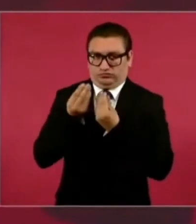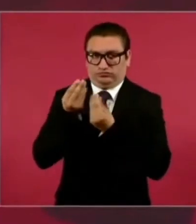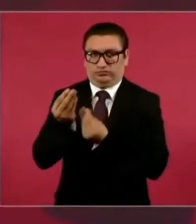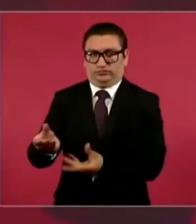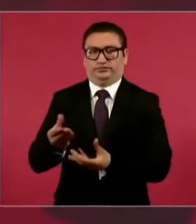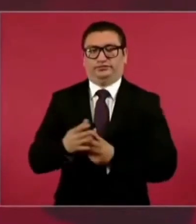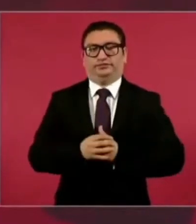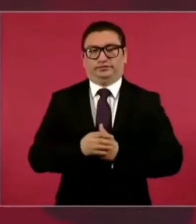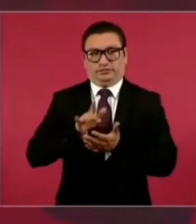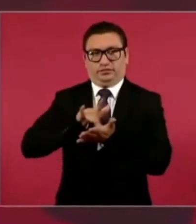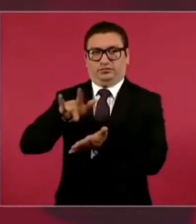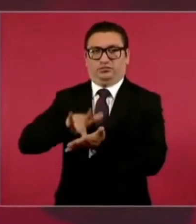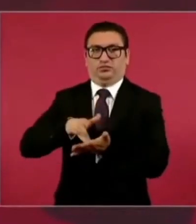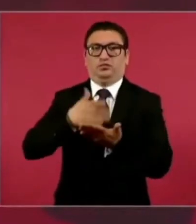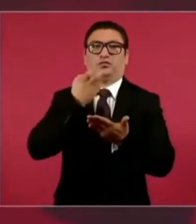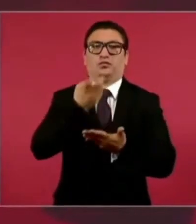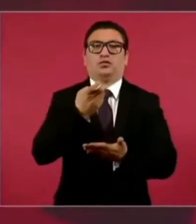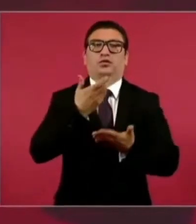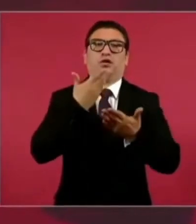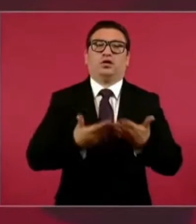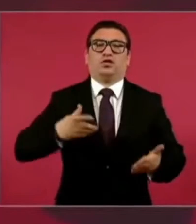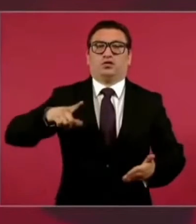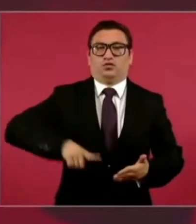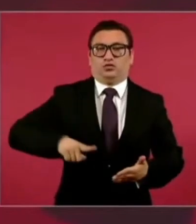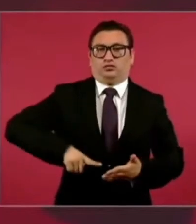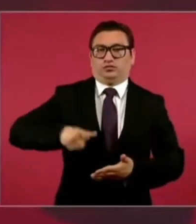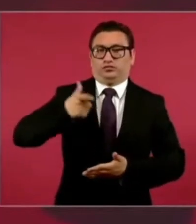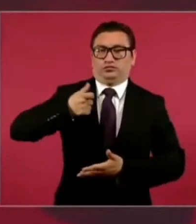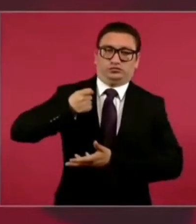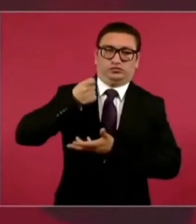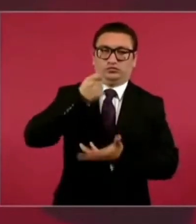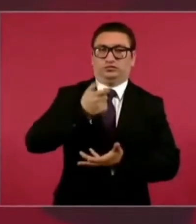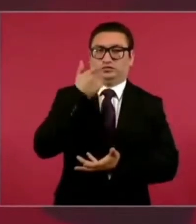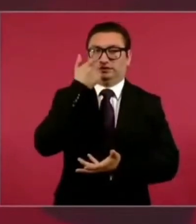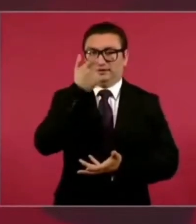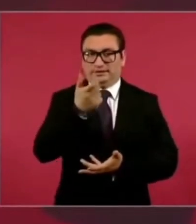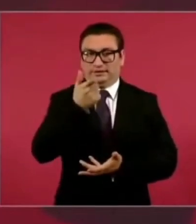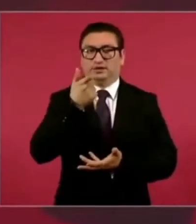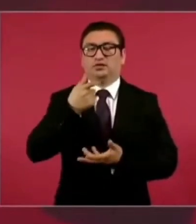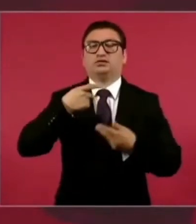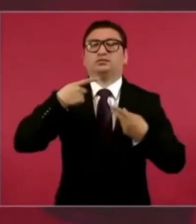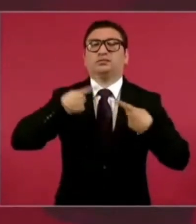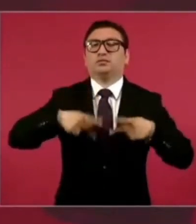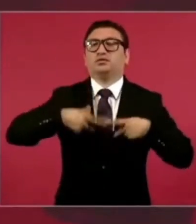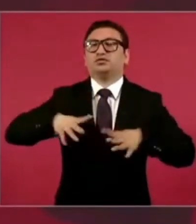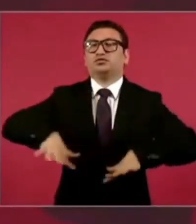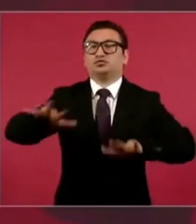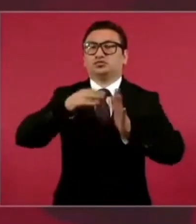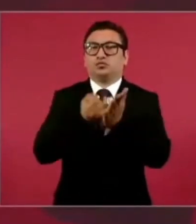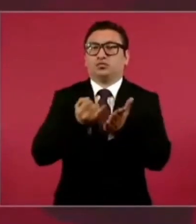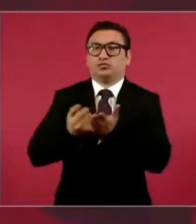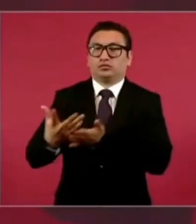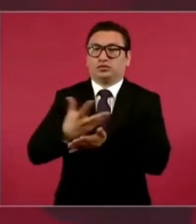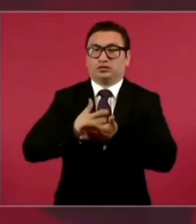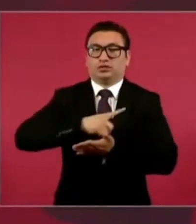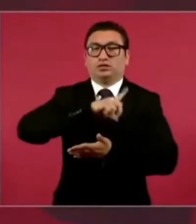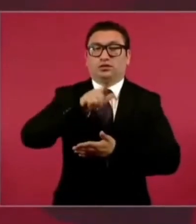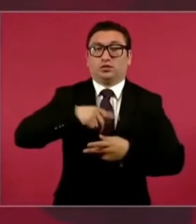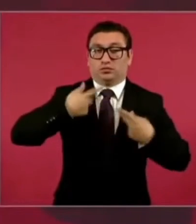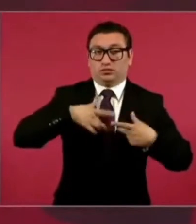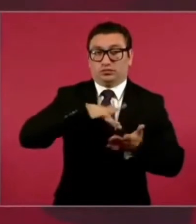Lo que tiene el gobierno de presupuesto, que es dinero del pueblo, es entregárselo al pueblo de manera directa,